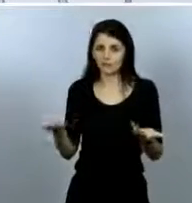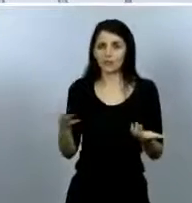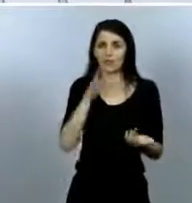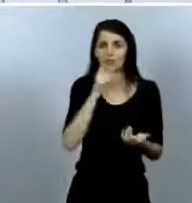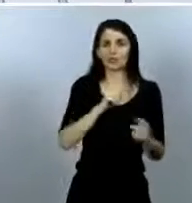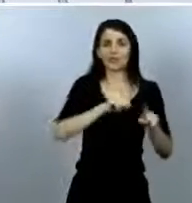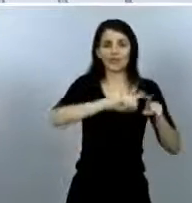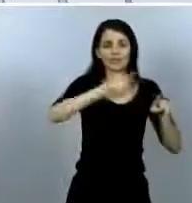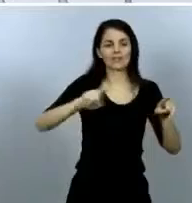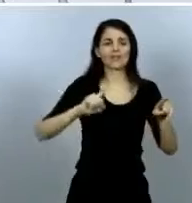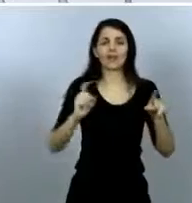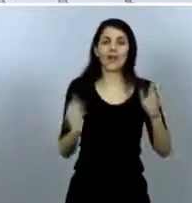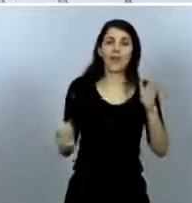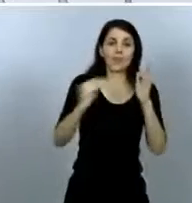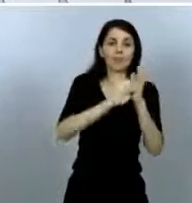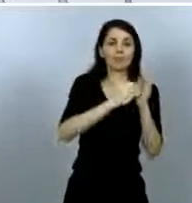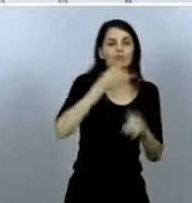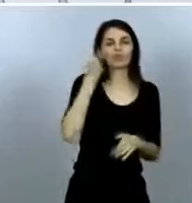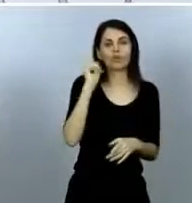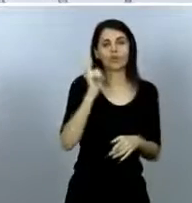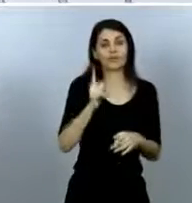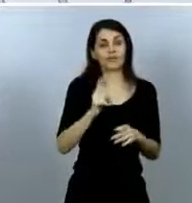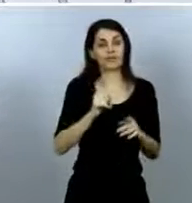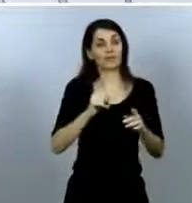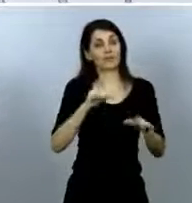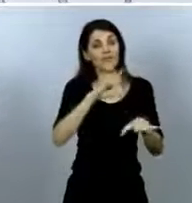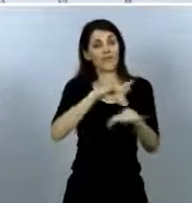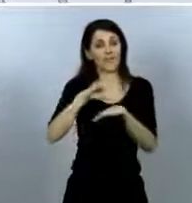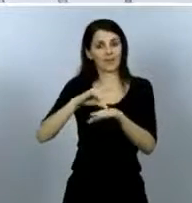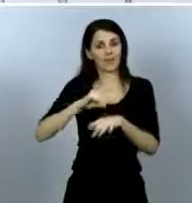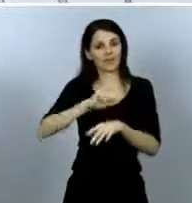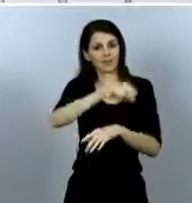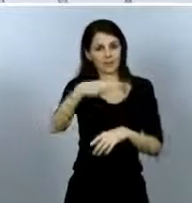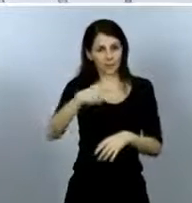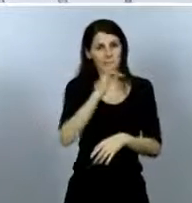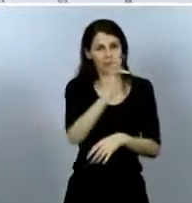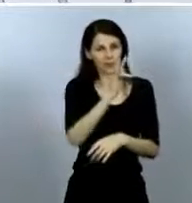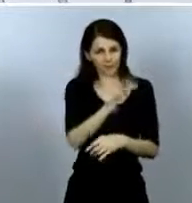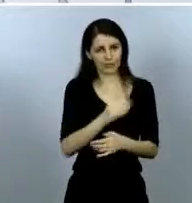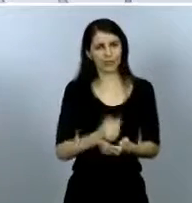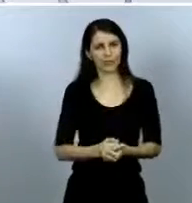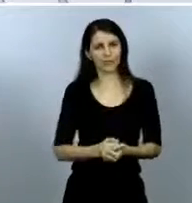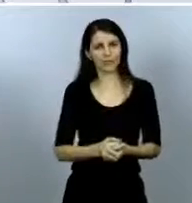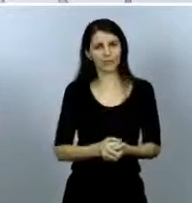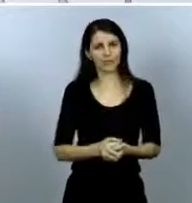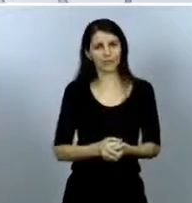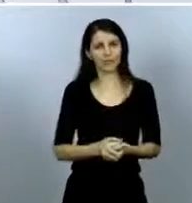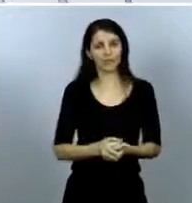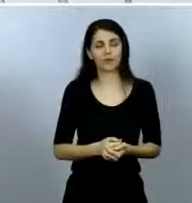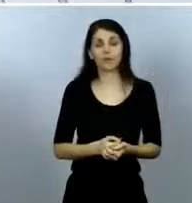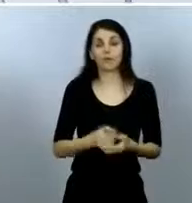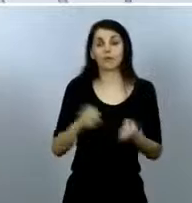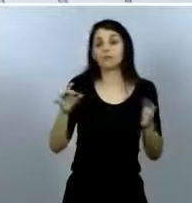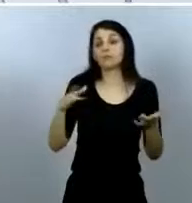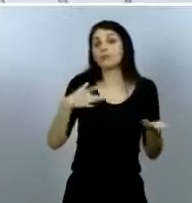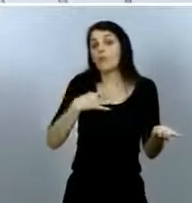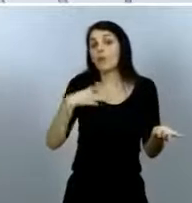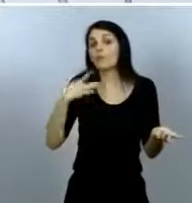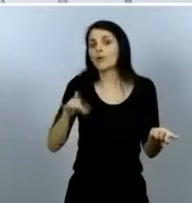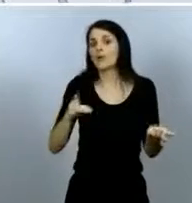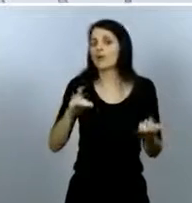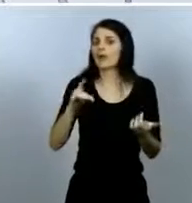algunos de ellos pueden ser de este tipo igual que algunos de los casos confirmados por corona virus como he dicho